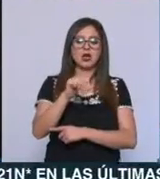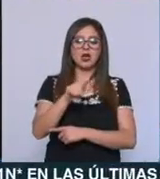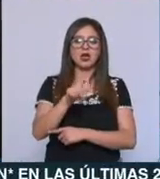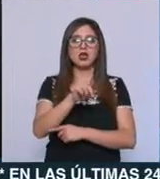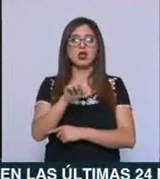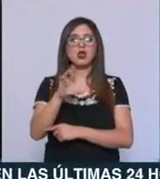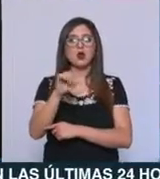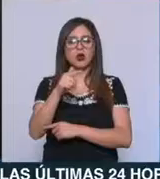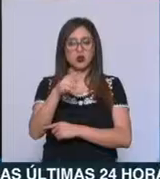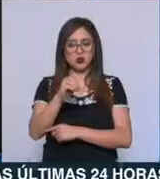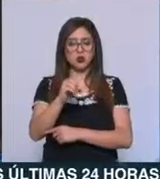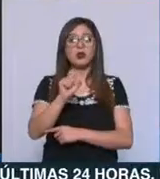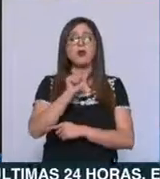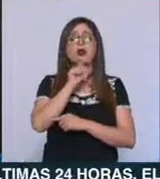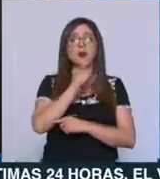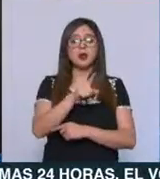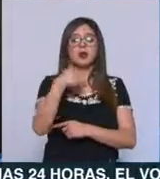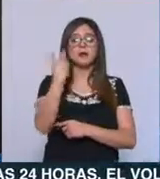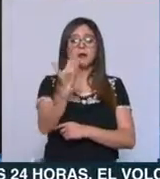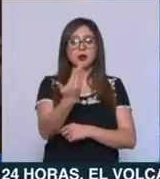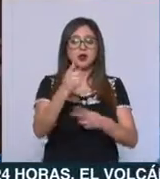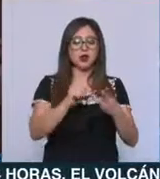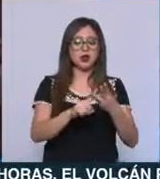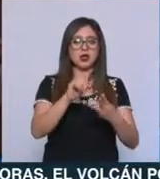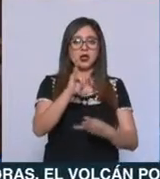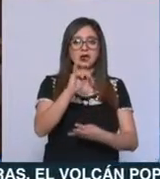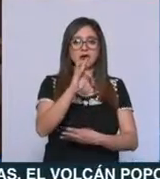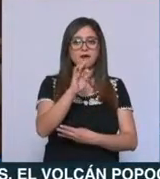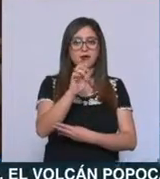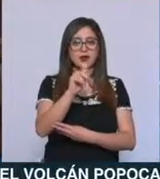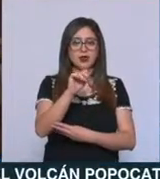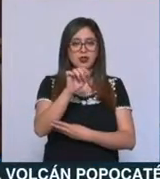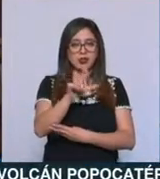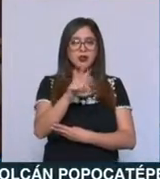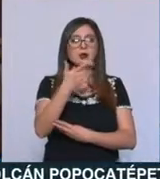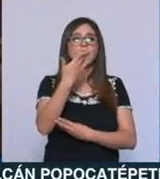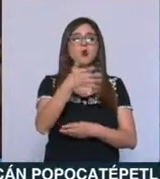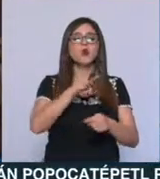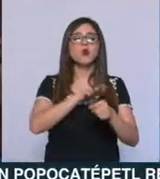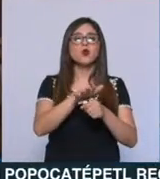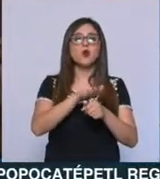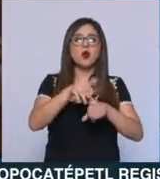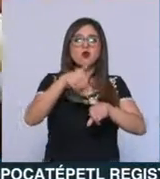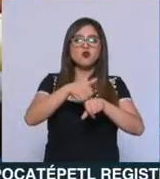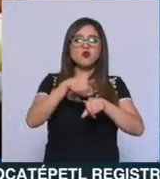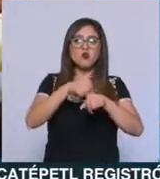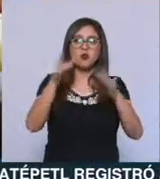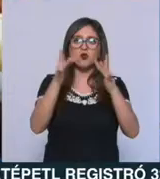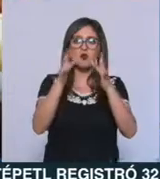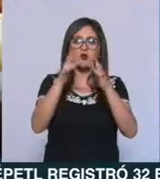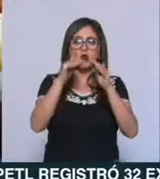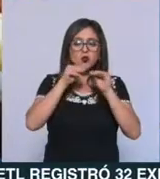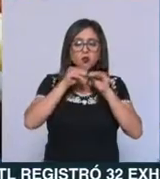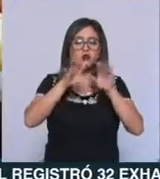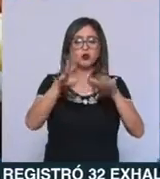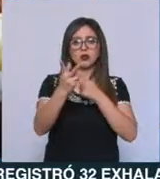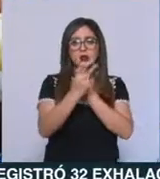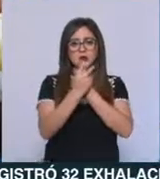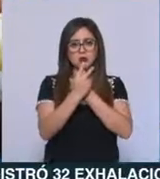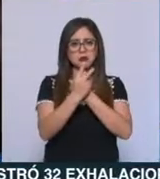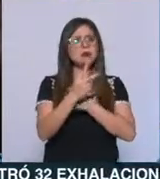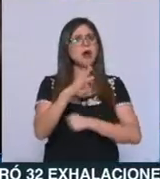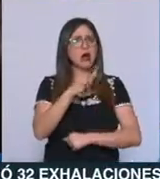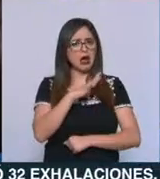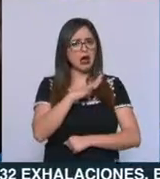es solicitarle al IFETEL que les otorgue una frecuencia para poder tener salidas ahí. Está en manos